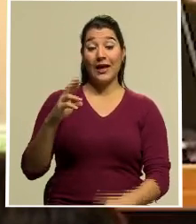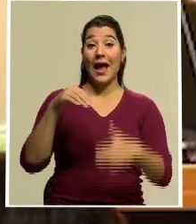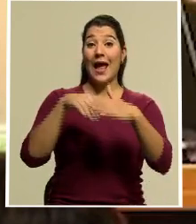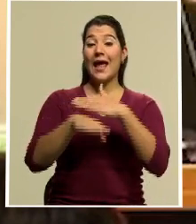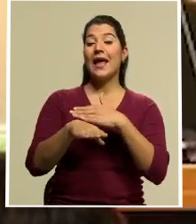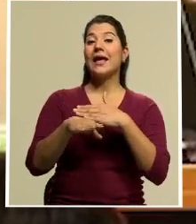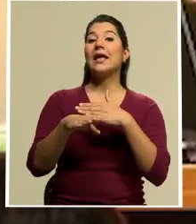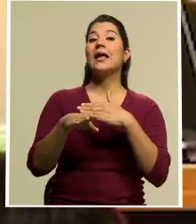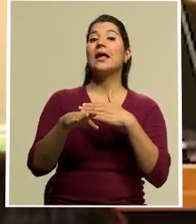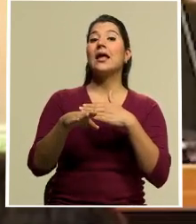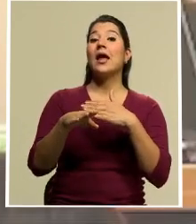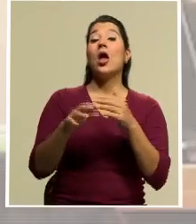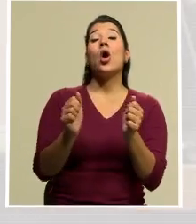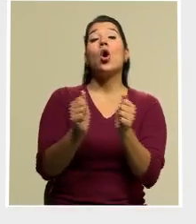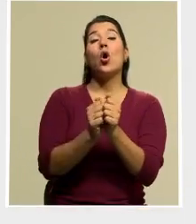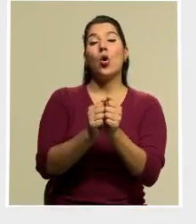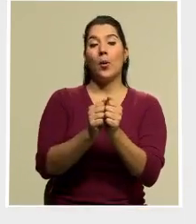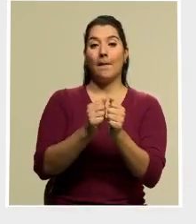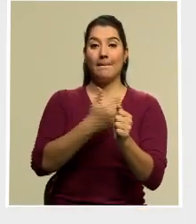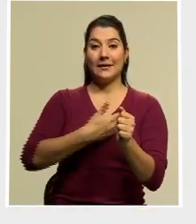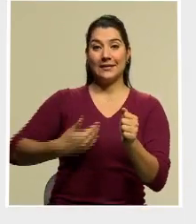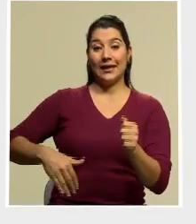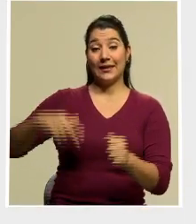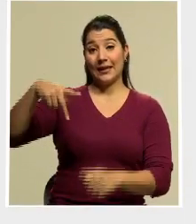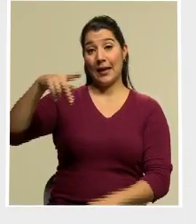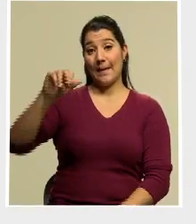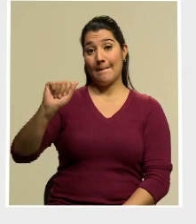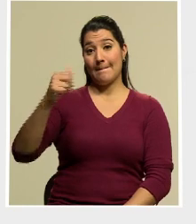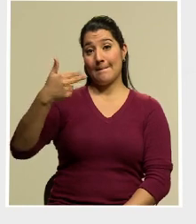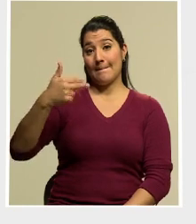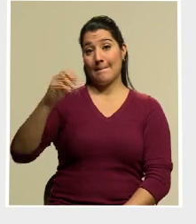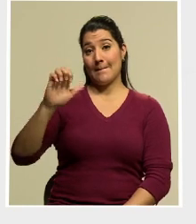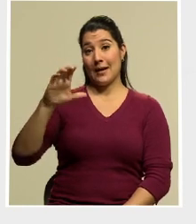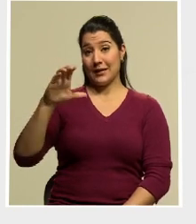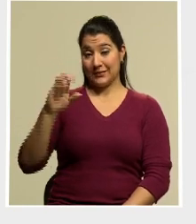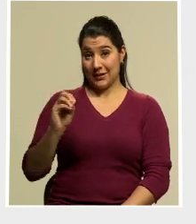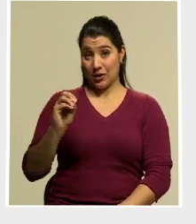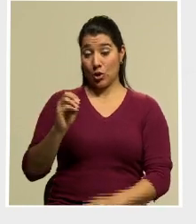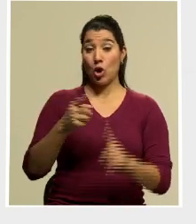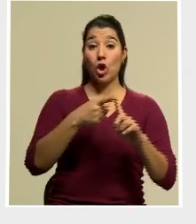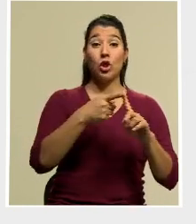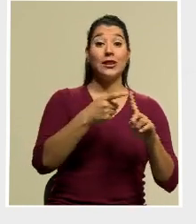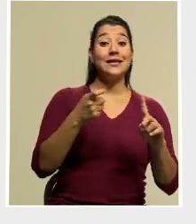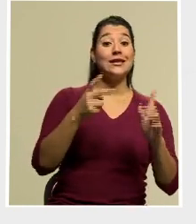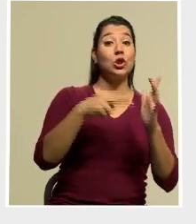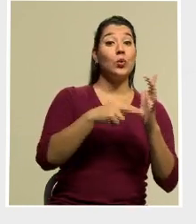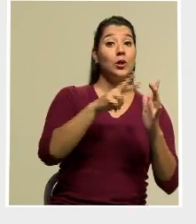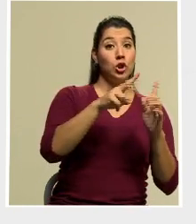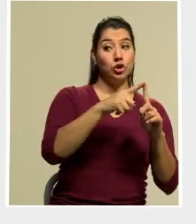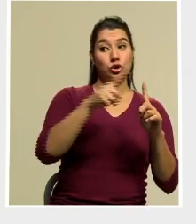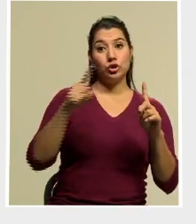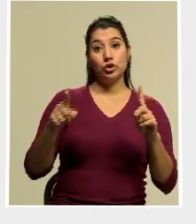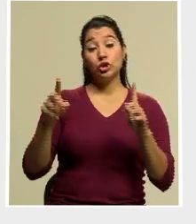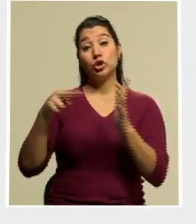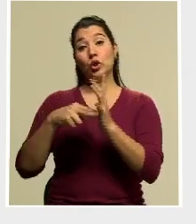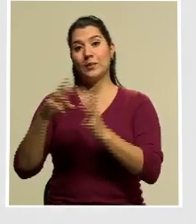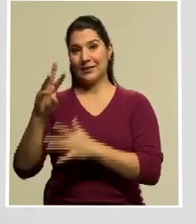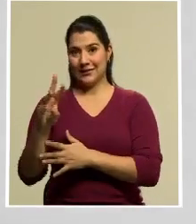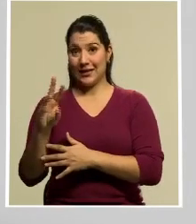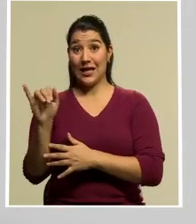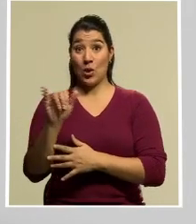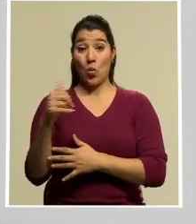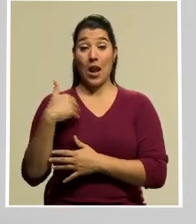del exmandatario Abel Pacheco, entre el 2002 y el 2006. En ese mismo gobierno, fue ministra